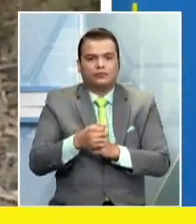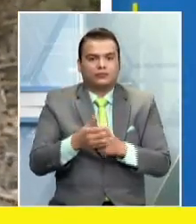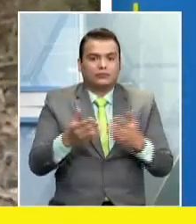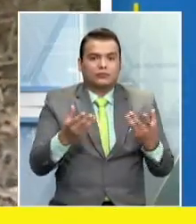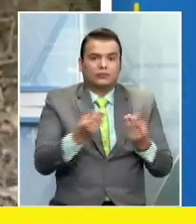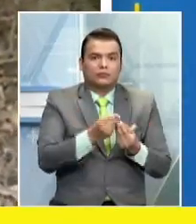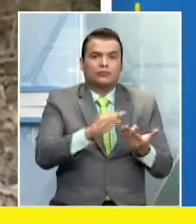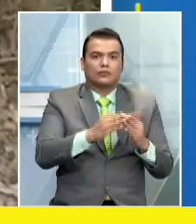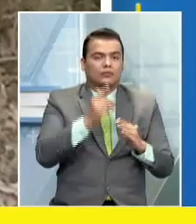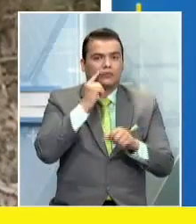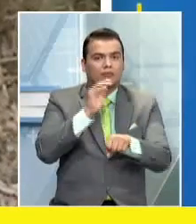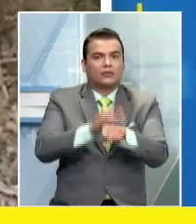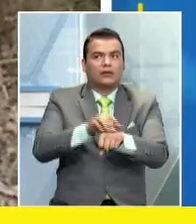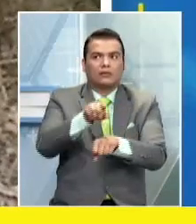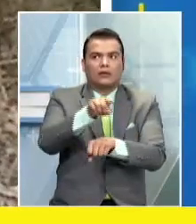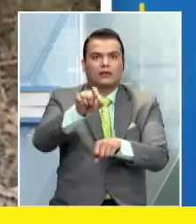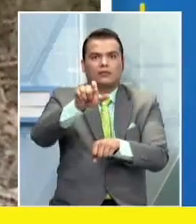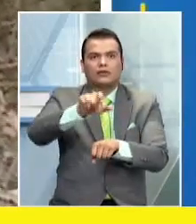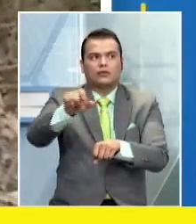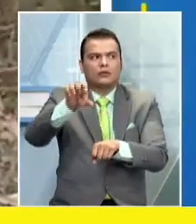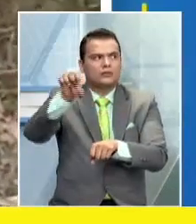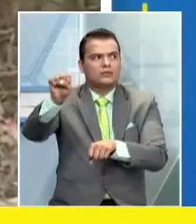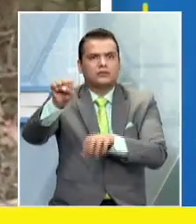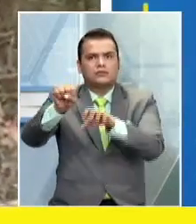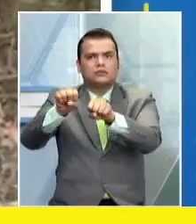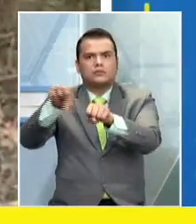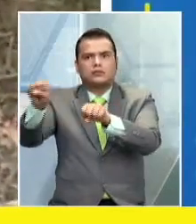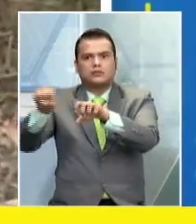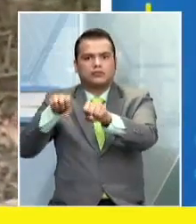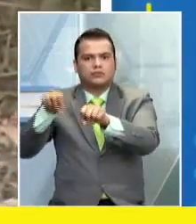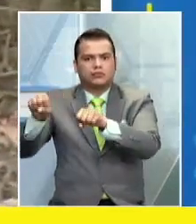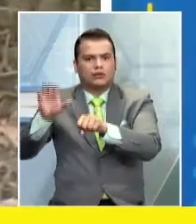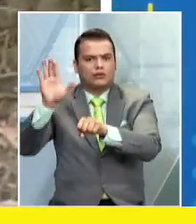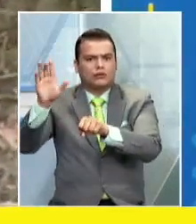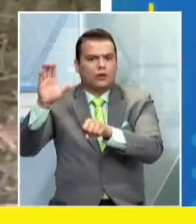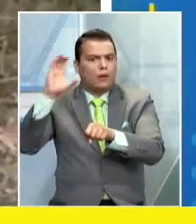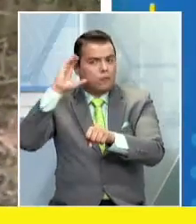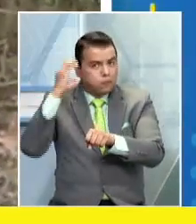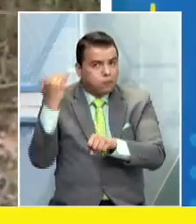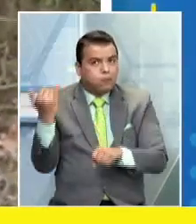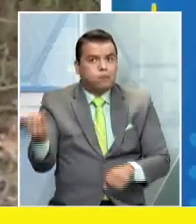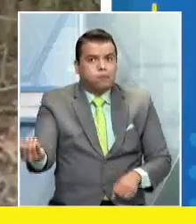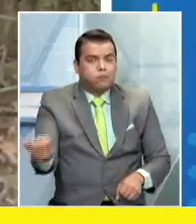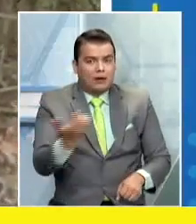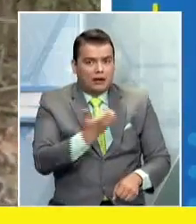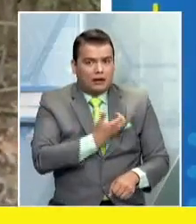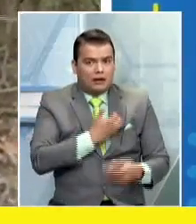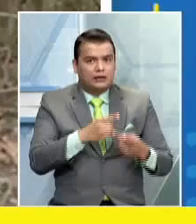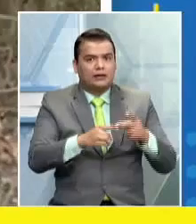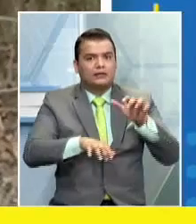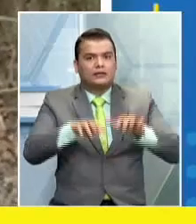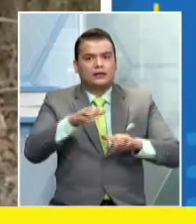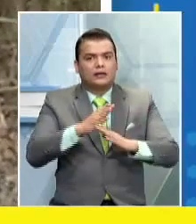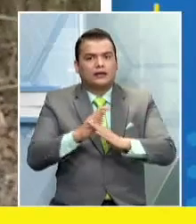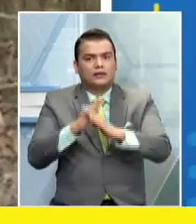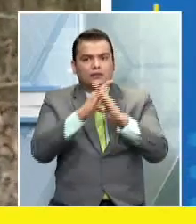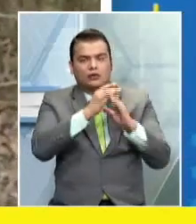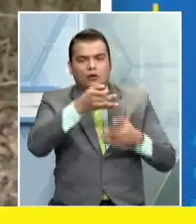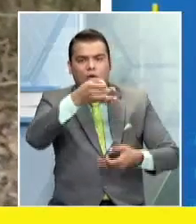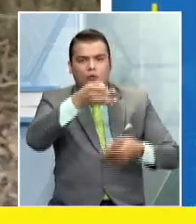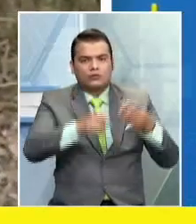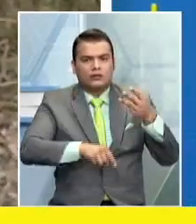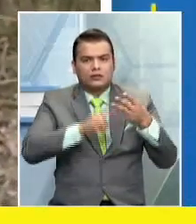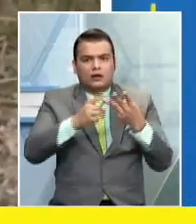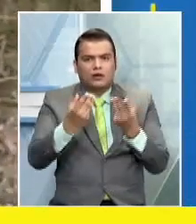Bellavista. Desde hace unos días está habiendo un proceso que parece ser invasiones, en el cual la Alcaldía, la Secretaría de Seguridad y Justicia, la Unidad